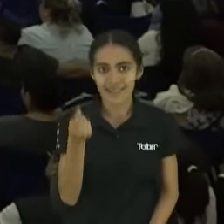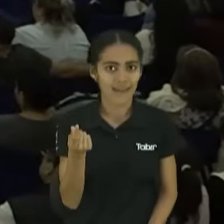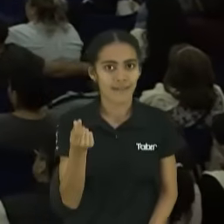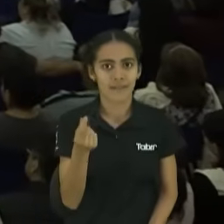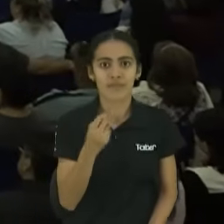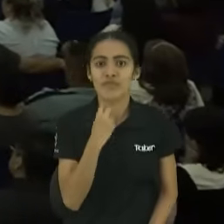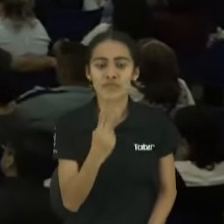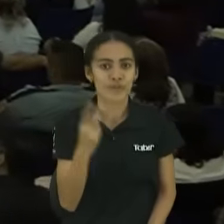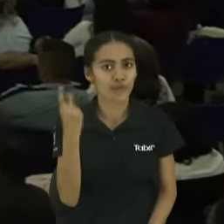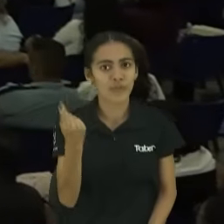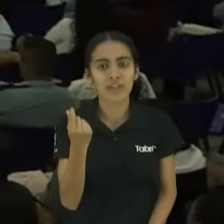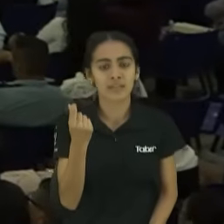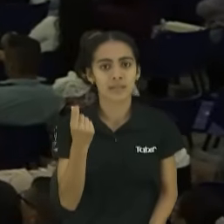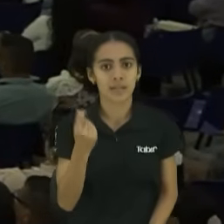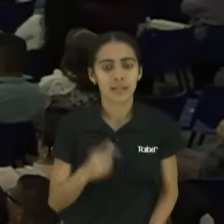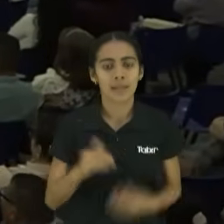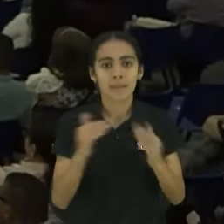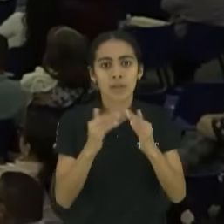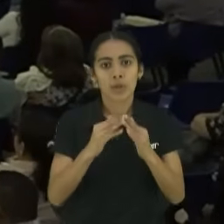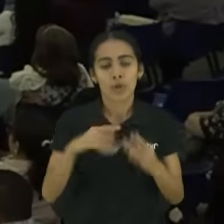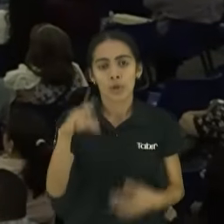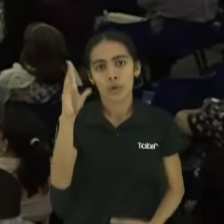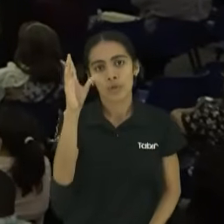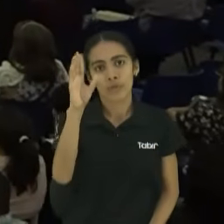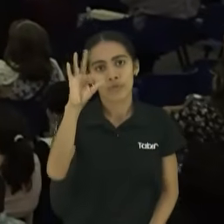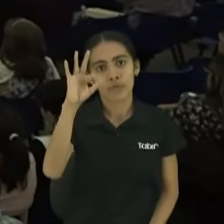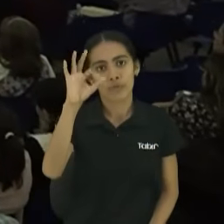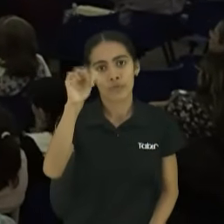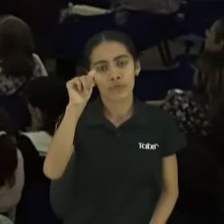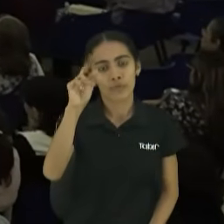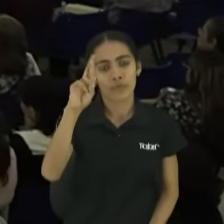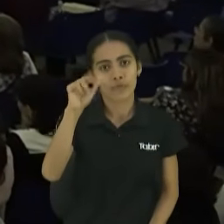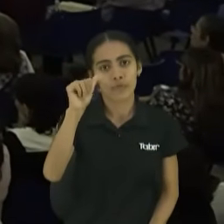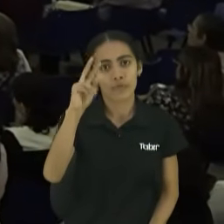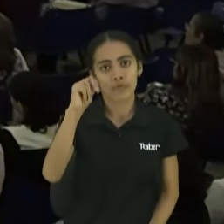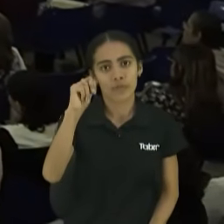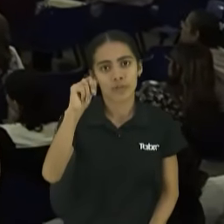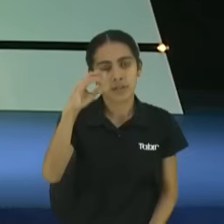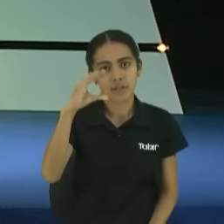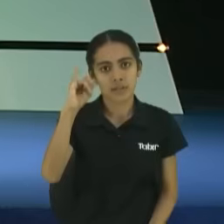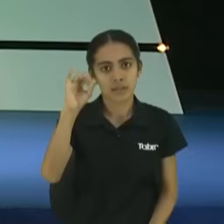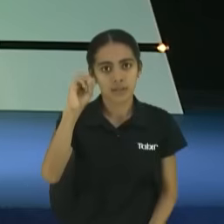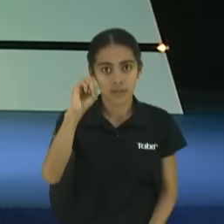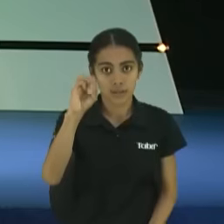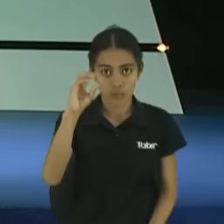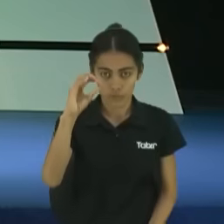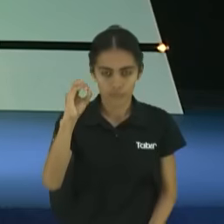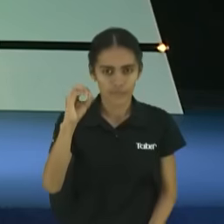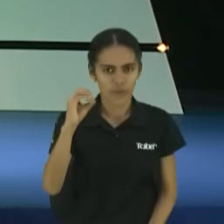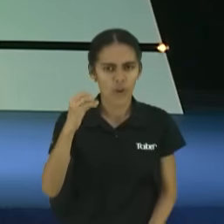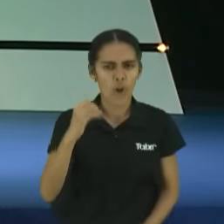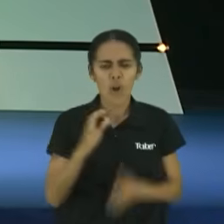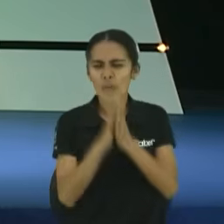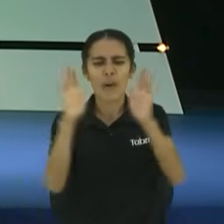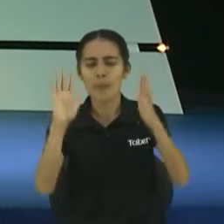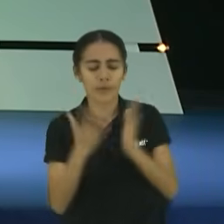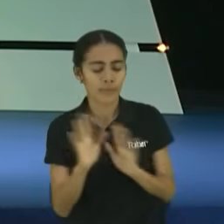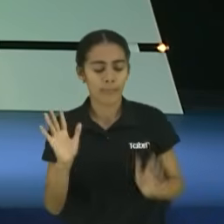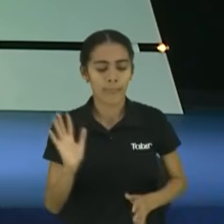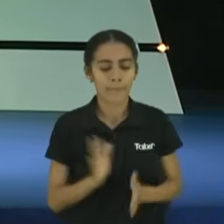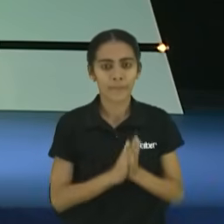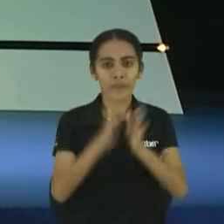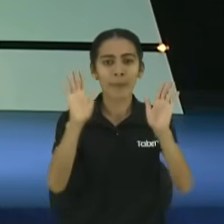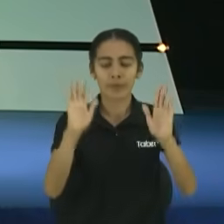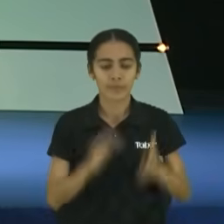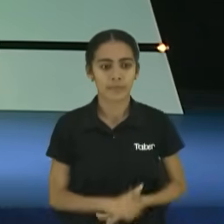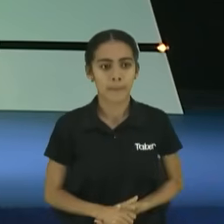Salvador. ¿Cuántos se acuerdan de don Francisco? Ya está grande. Usted escucha la voz de don Francisco, inmediatamente diría, ah, es la voz de don Francisco. Y